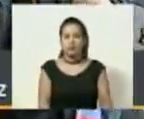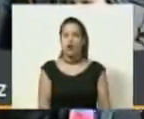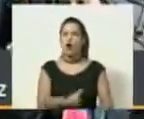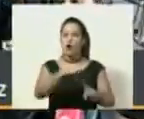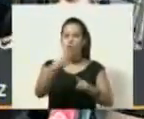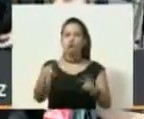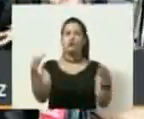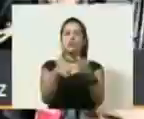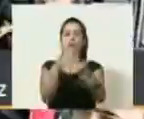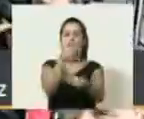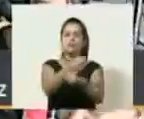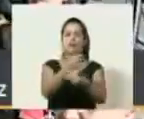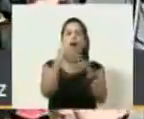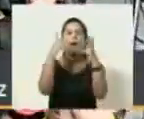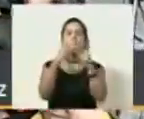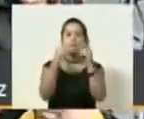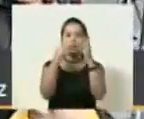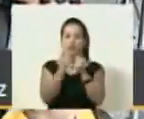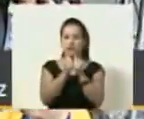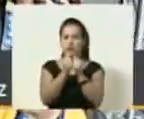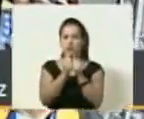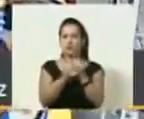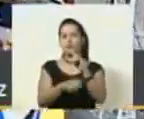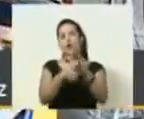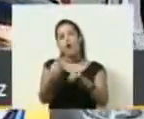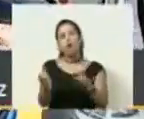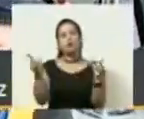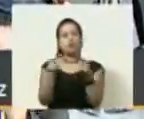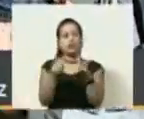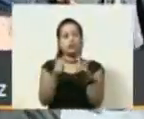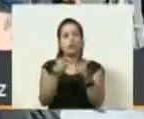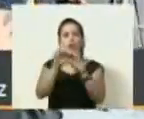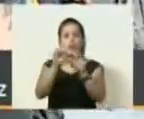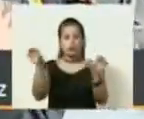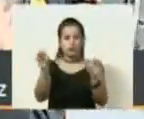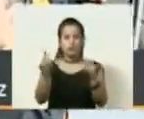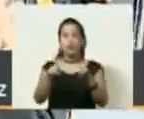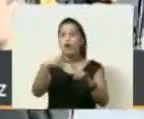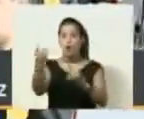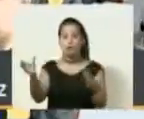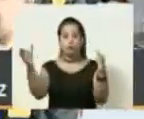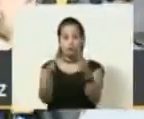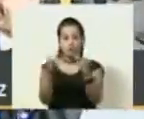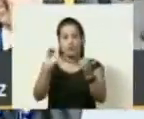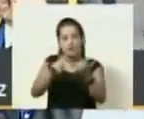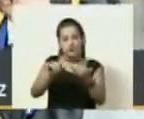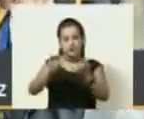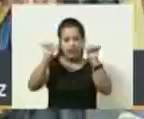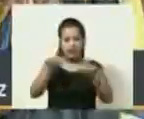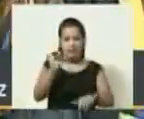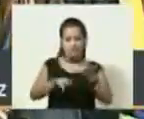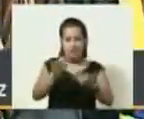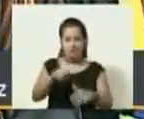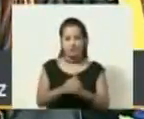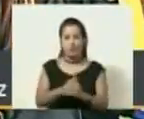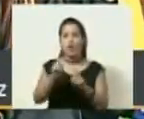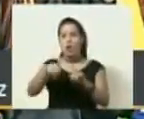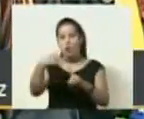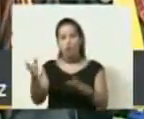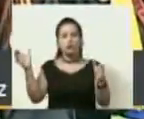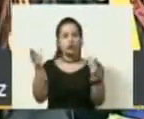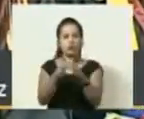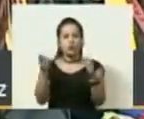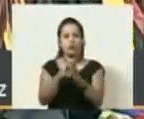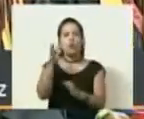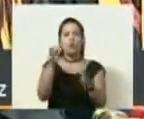administración, educación, ingeniería de sistema, estudios jurídicos,